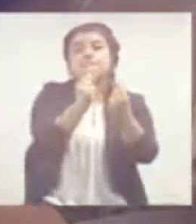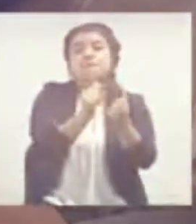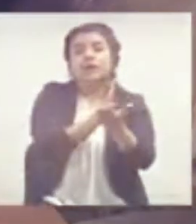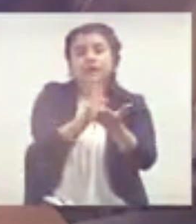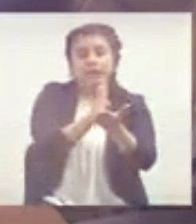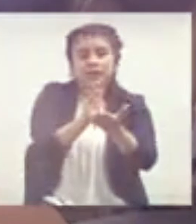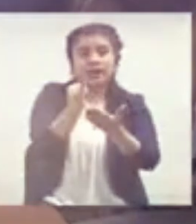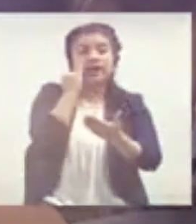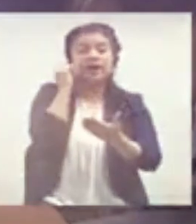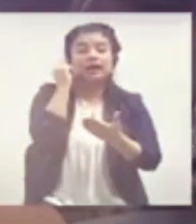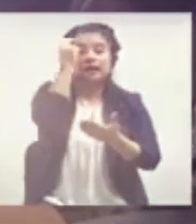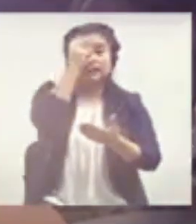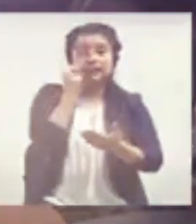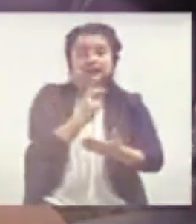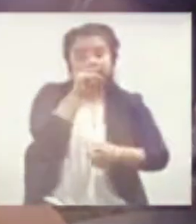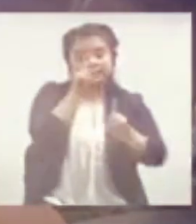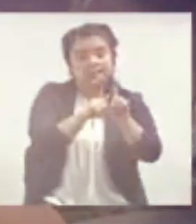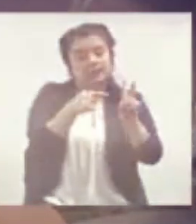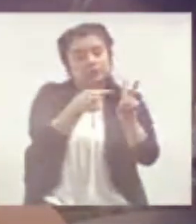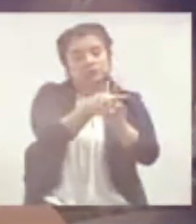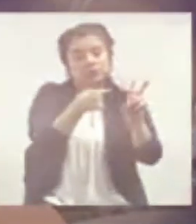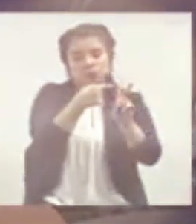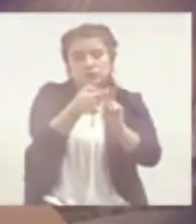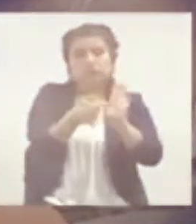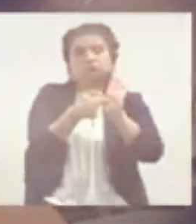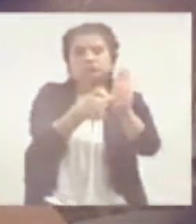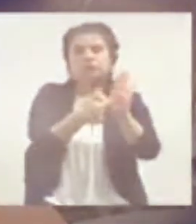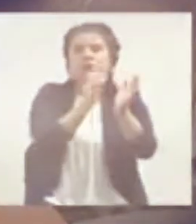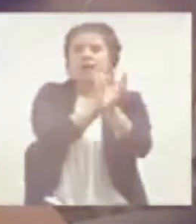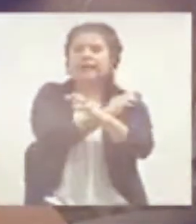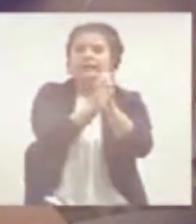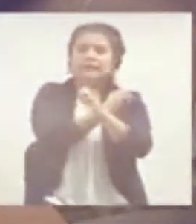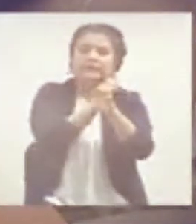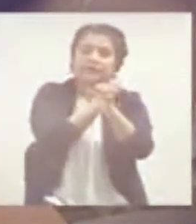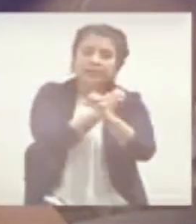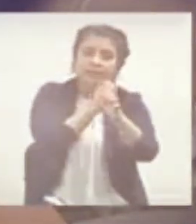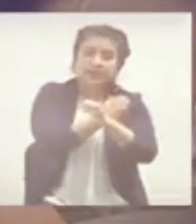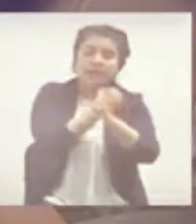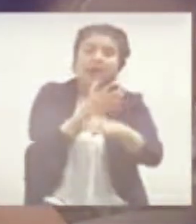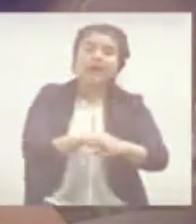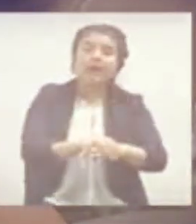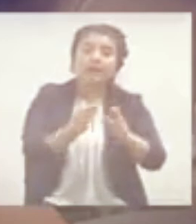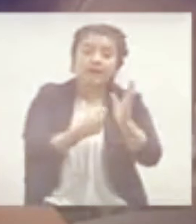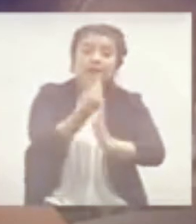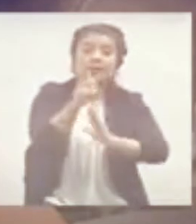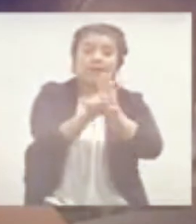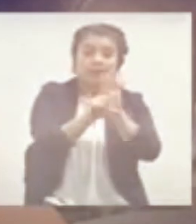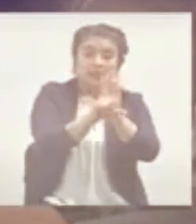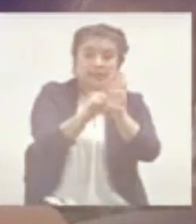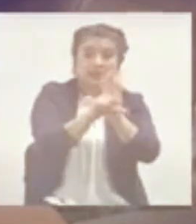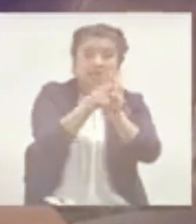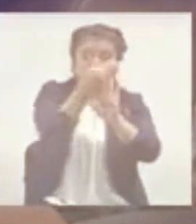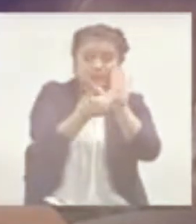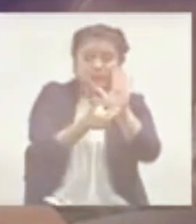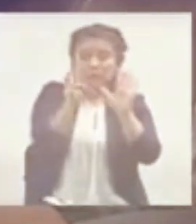Social, y en esas dos se propone un mecanismo de que la iniciativa lo que valora es que